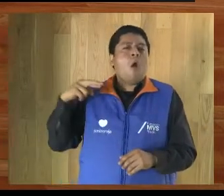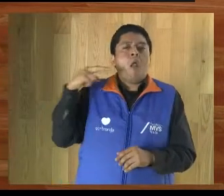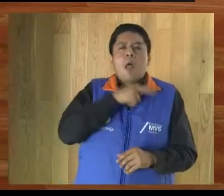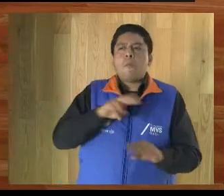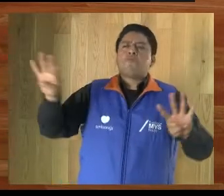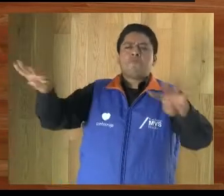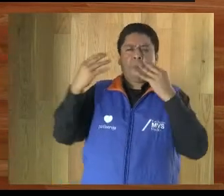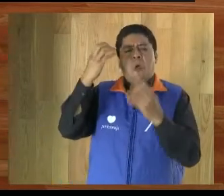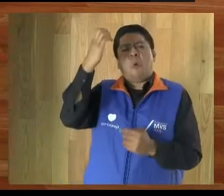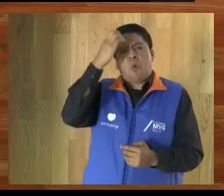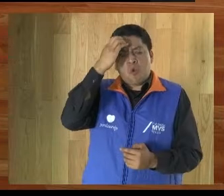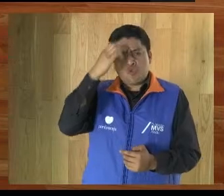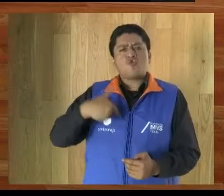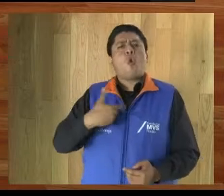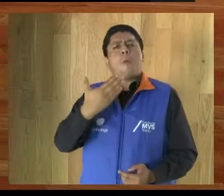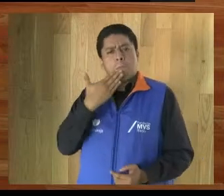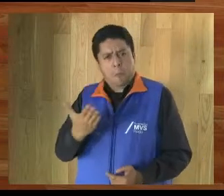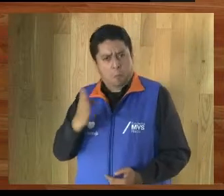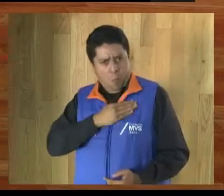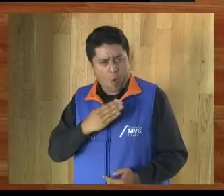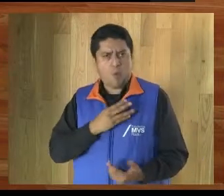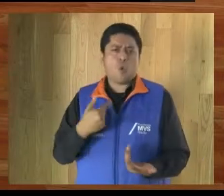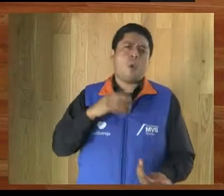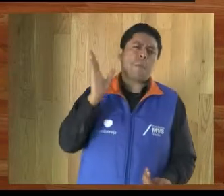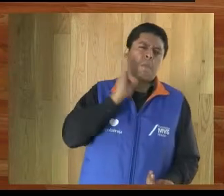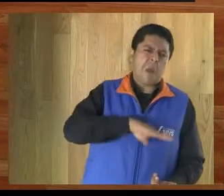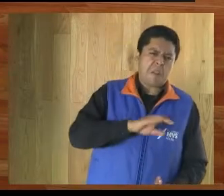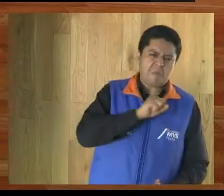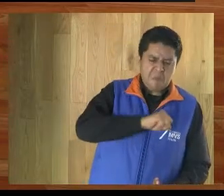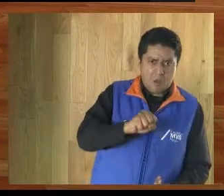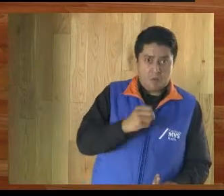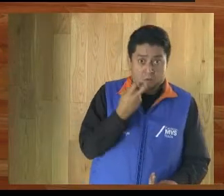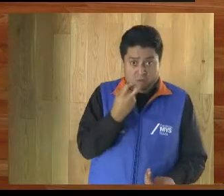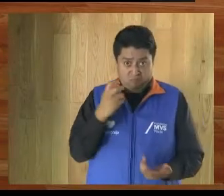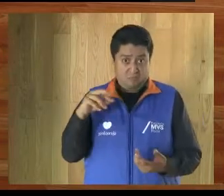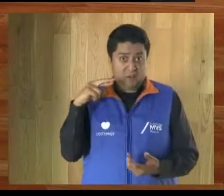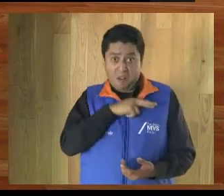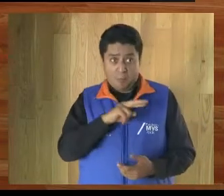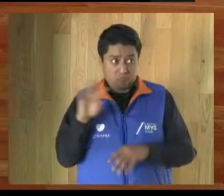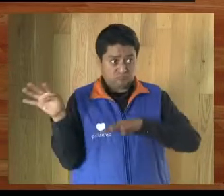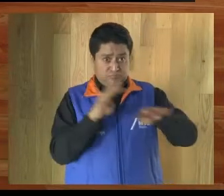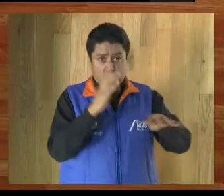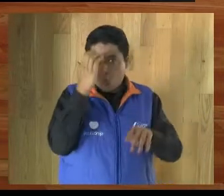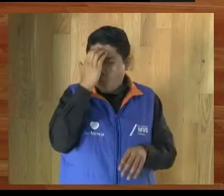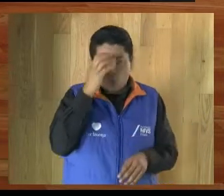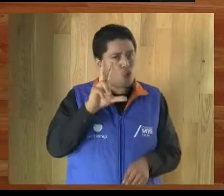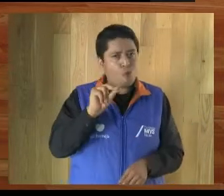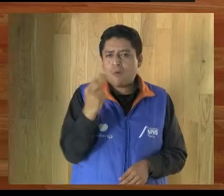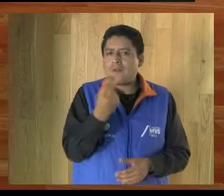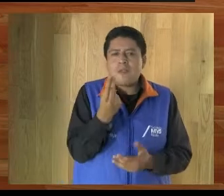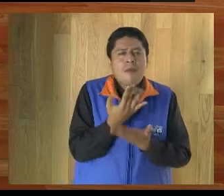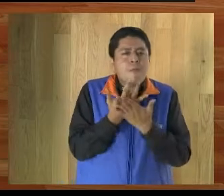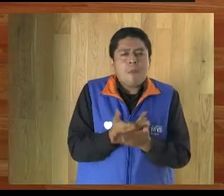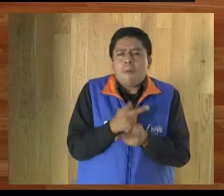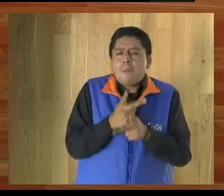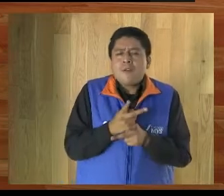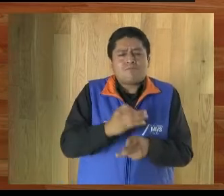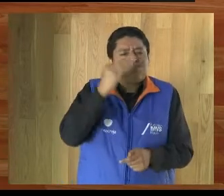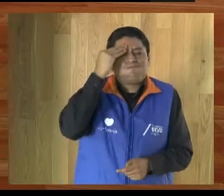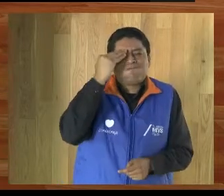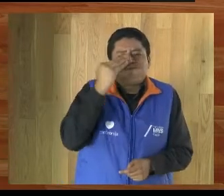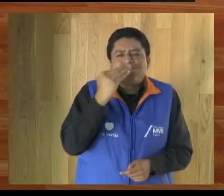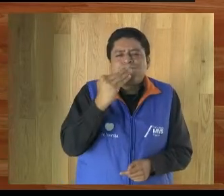sino porque la sociedad, los grupos de interés, terminan llegando a una conclusión a través del tiempo, a través de cómo